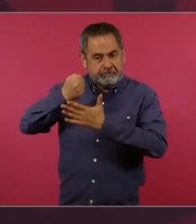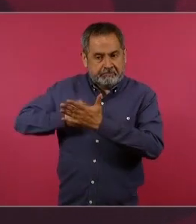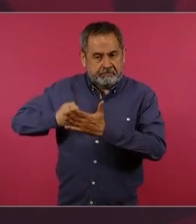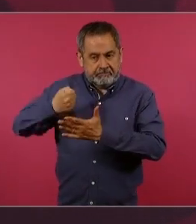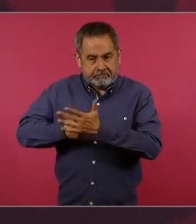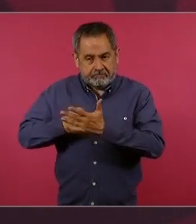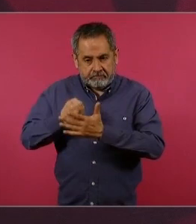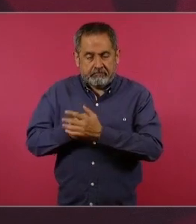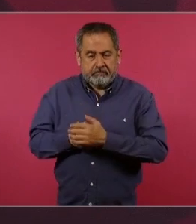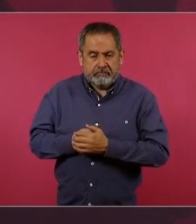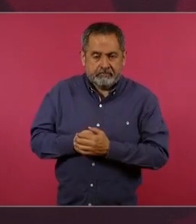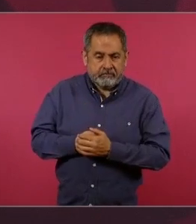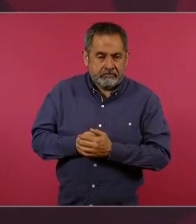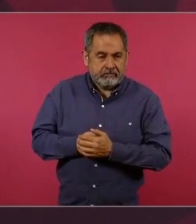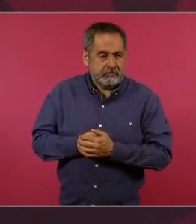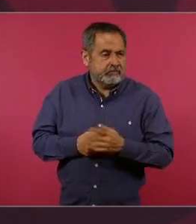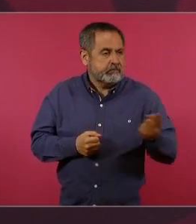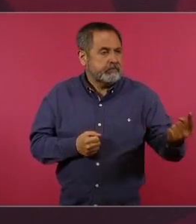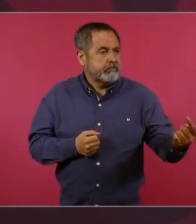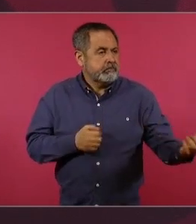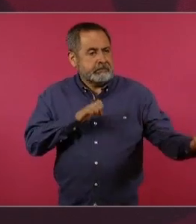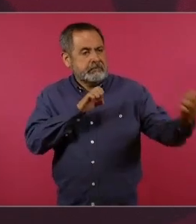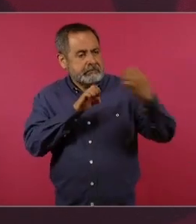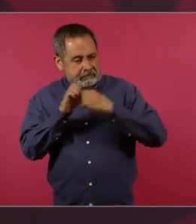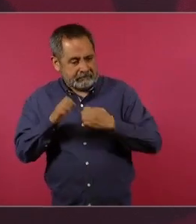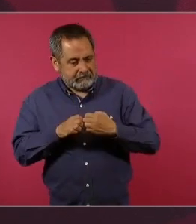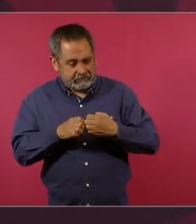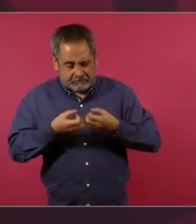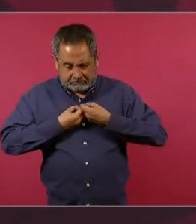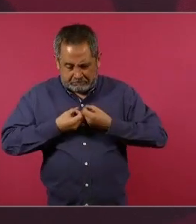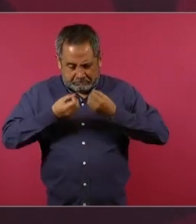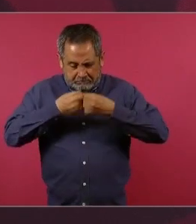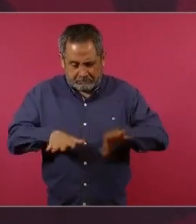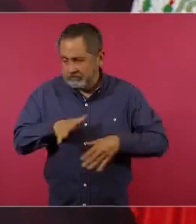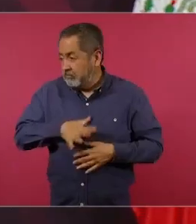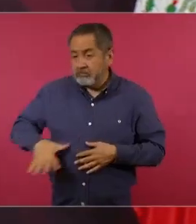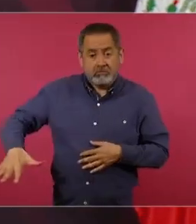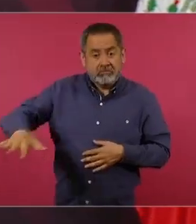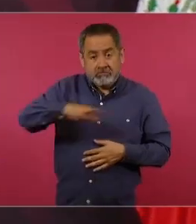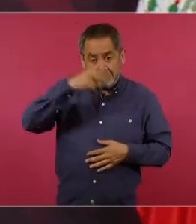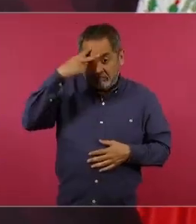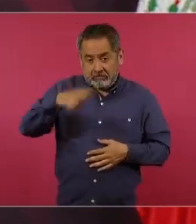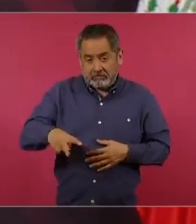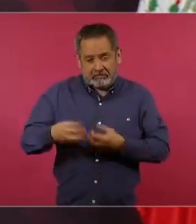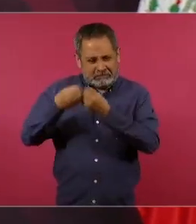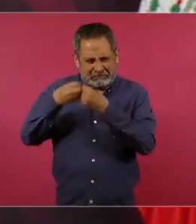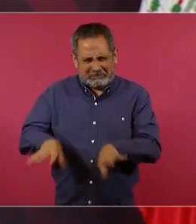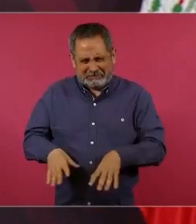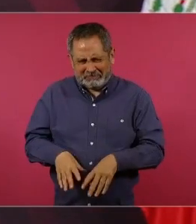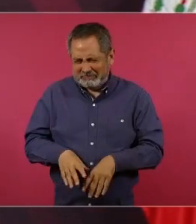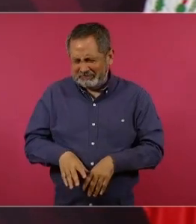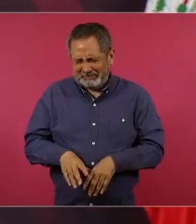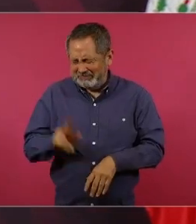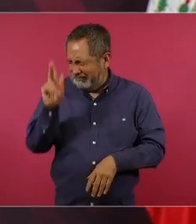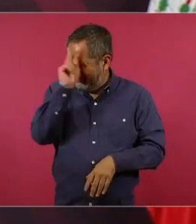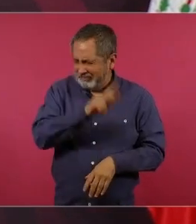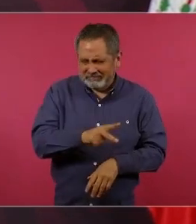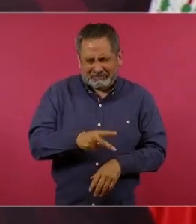le hace un fraude como el que nos hicieron a todos los mexicanos, que costó muchísimo ese